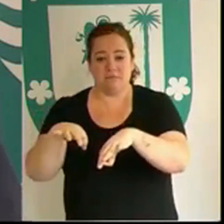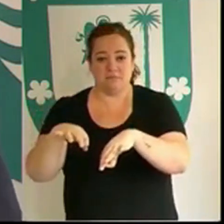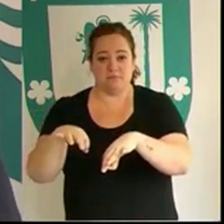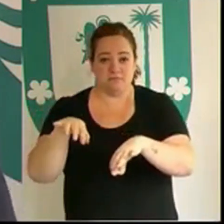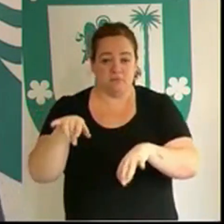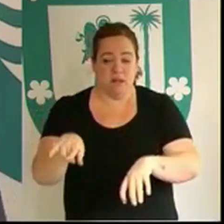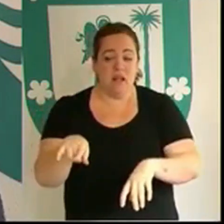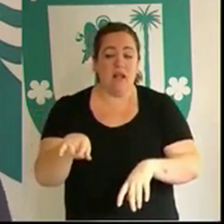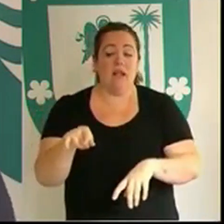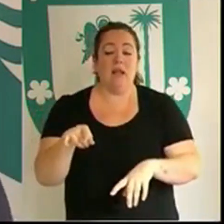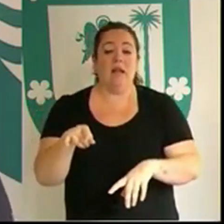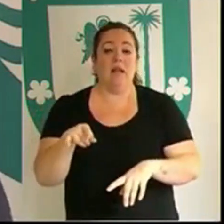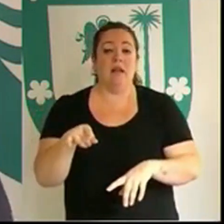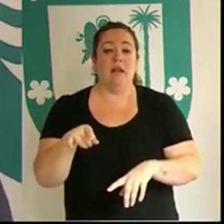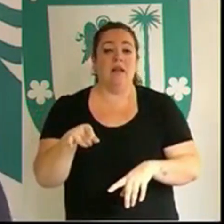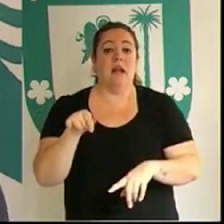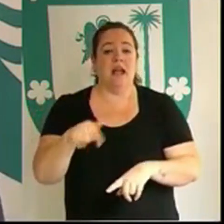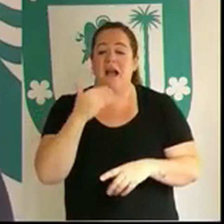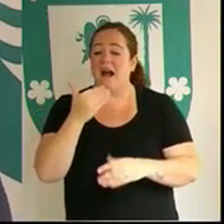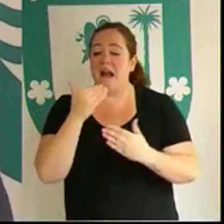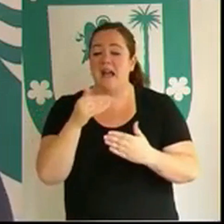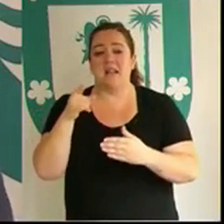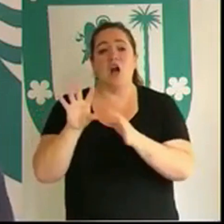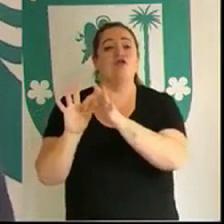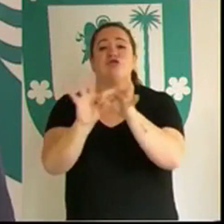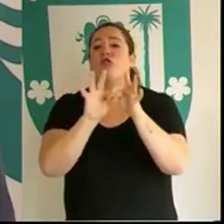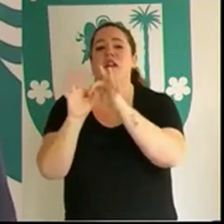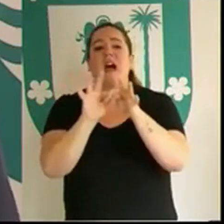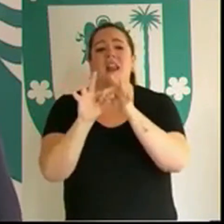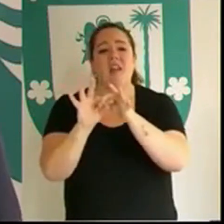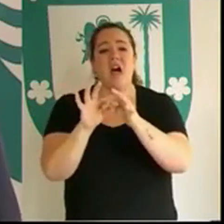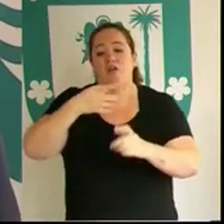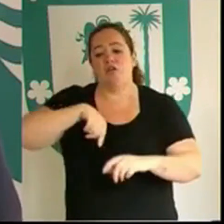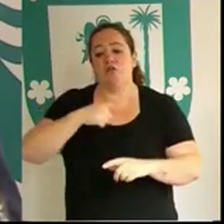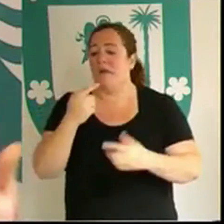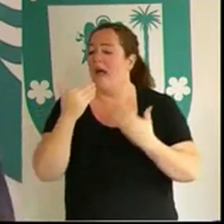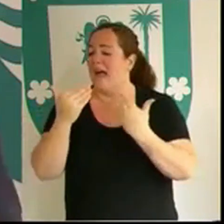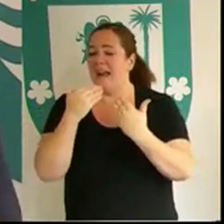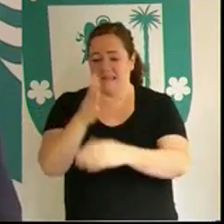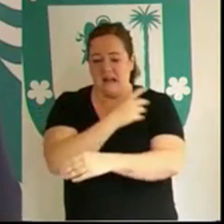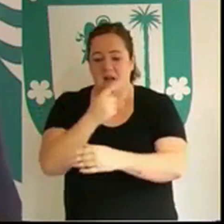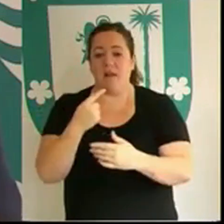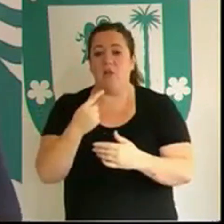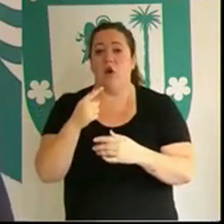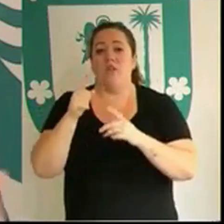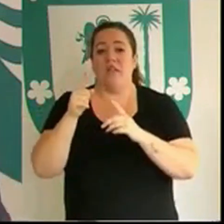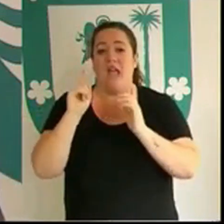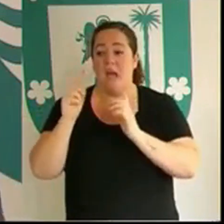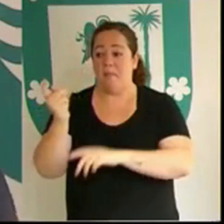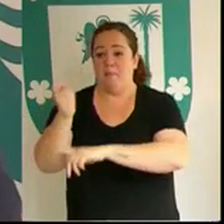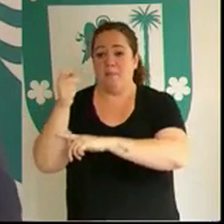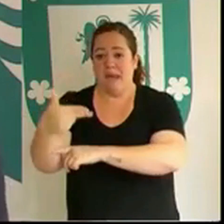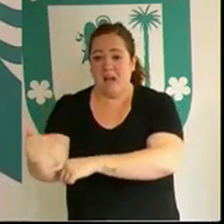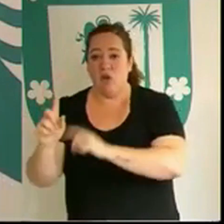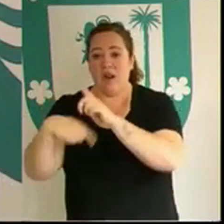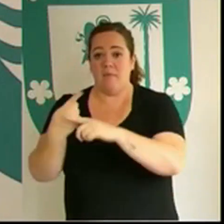que no puede ser por ahí, y dada esa solidaridad que agradecemos desde el Cabildo Insular de nuestros agricultores, ganaderos y pescadores, también a los